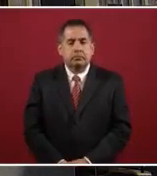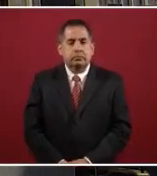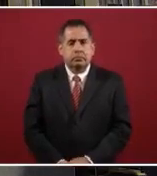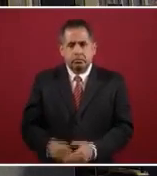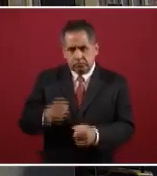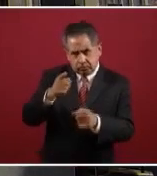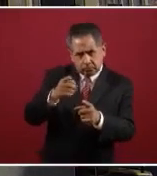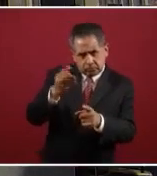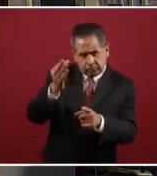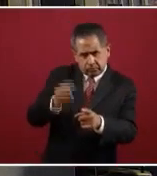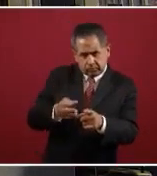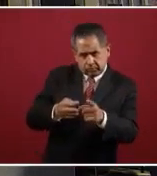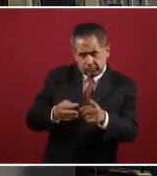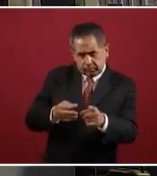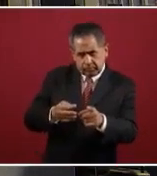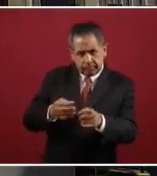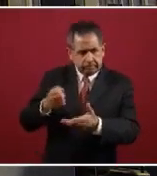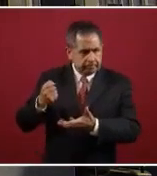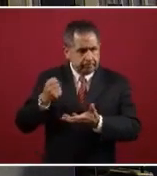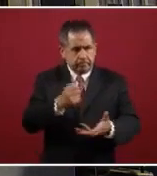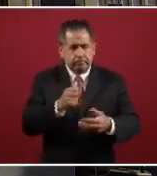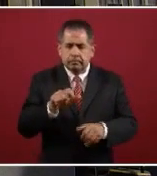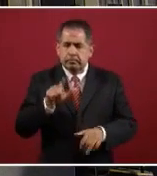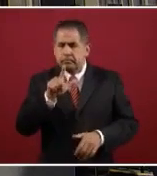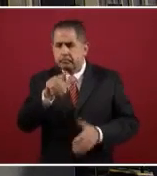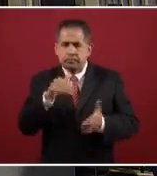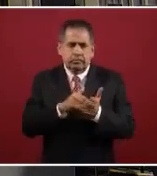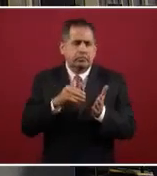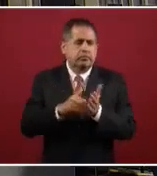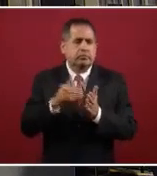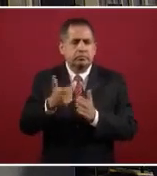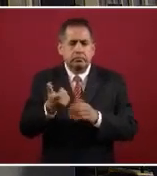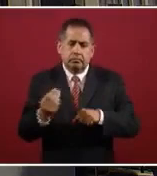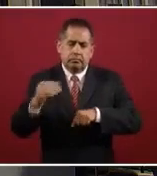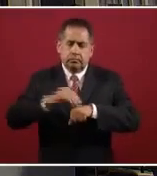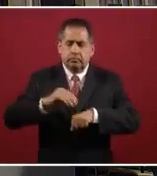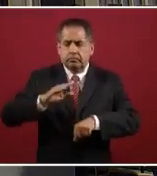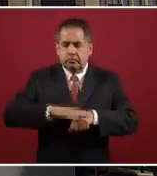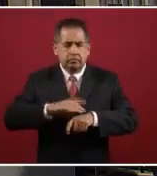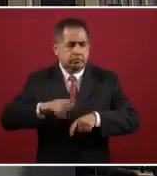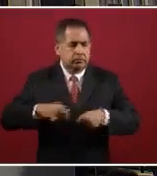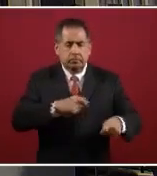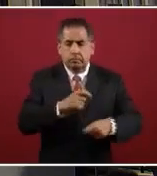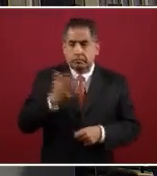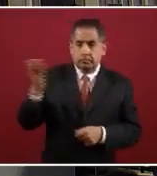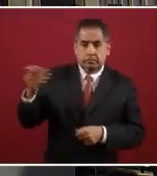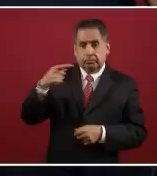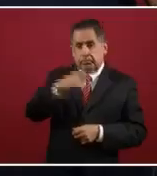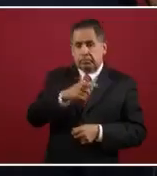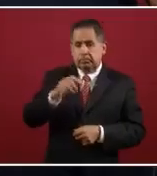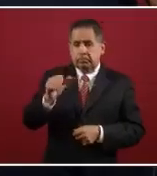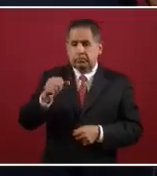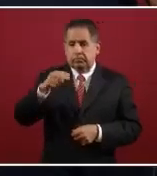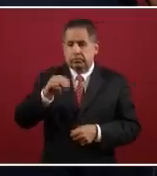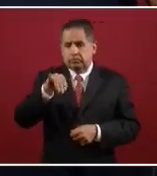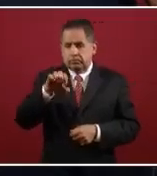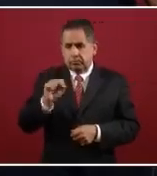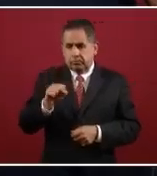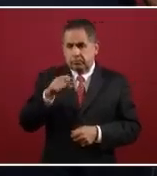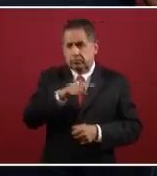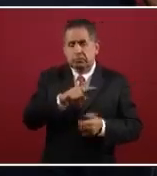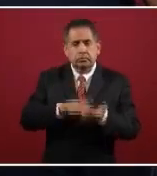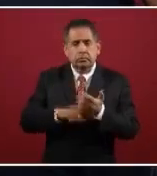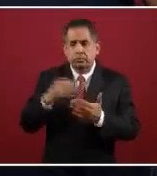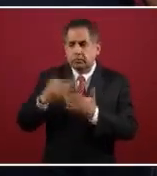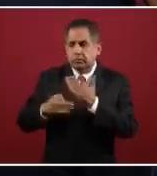¿Aceptaría entregarles los 17 mil millones de pesos más que está pidiendo la ANUYES precisamente por